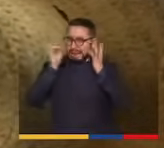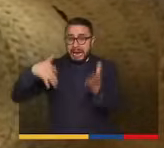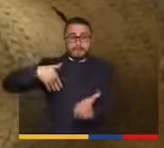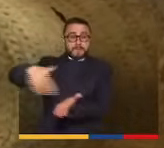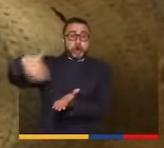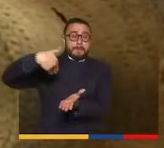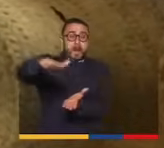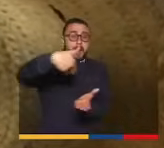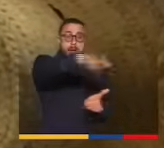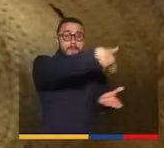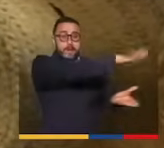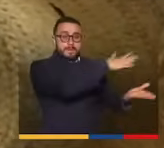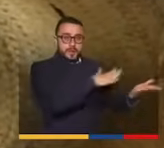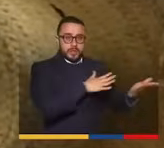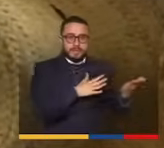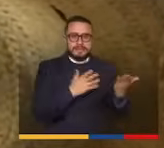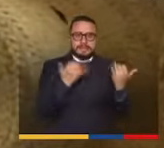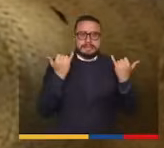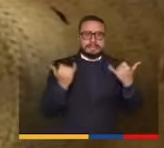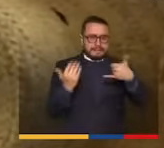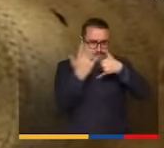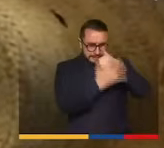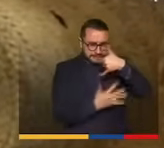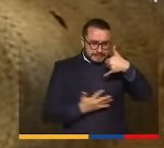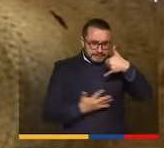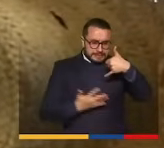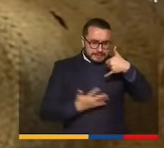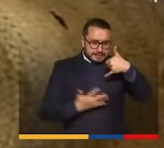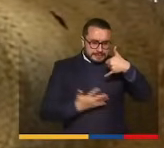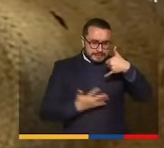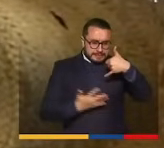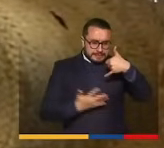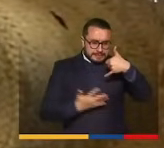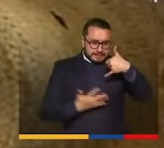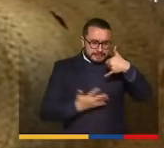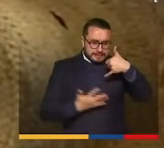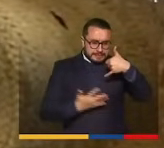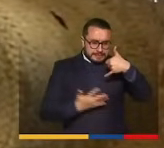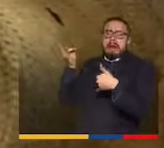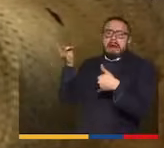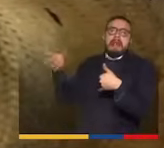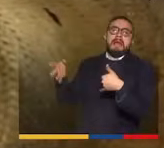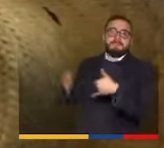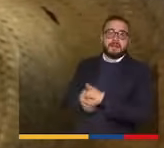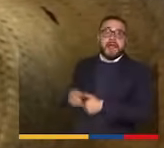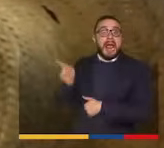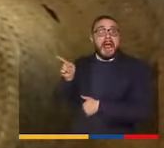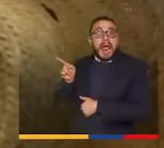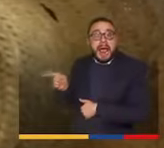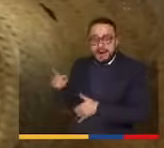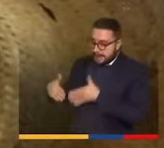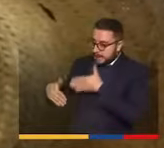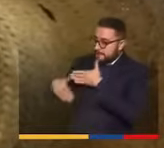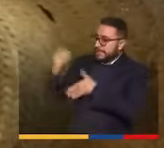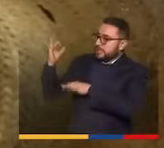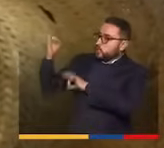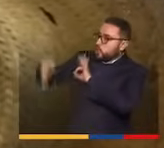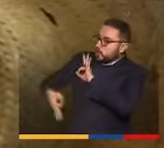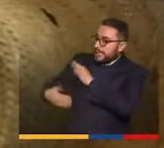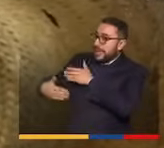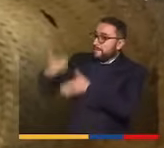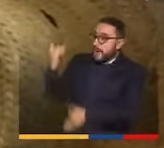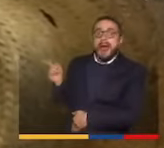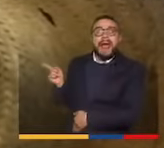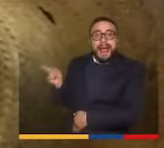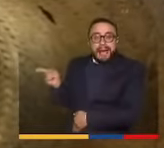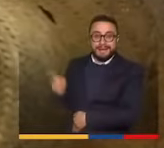los territorios que hoy llamamos Colombia. Y de ahí comienza la injusticia, porque a